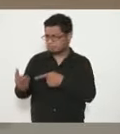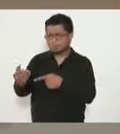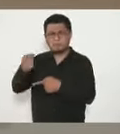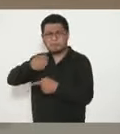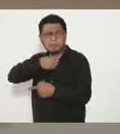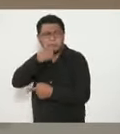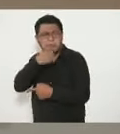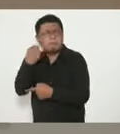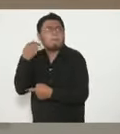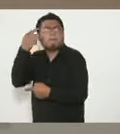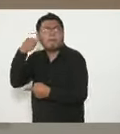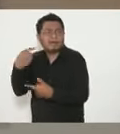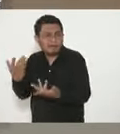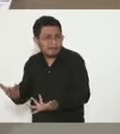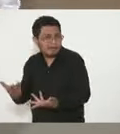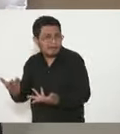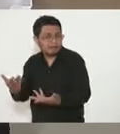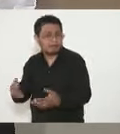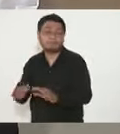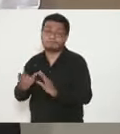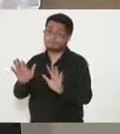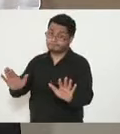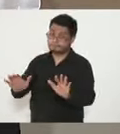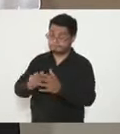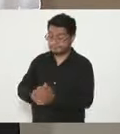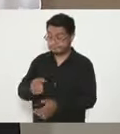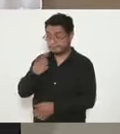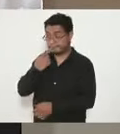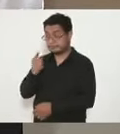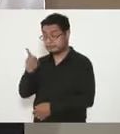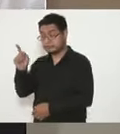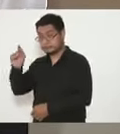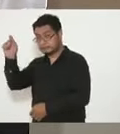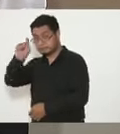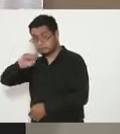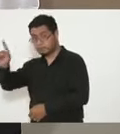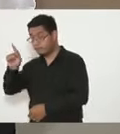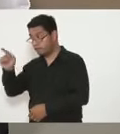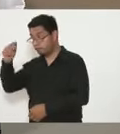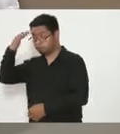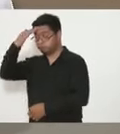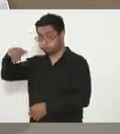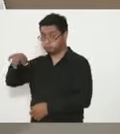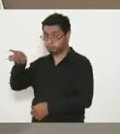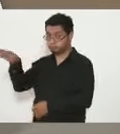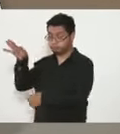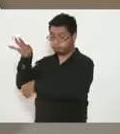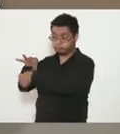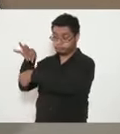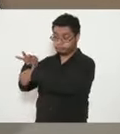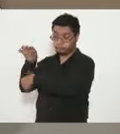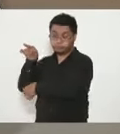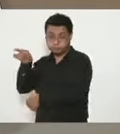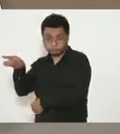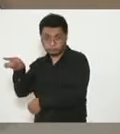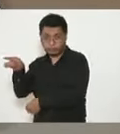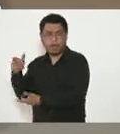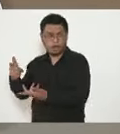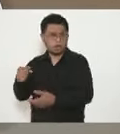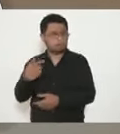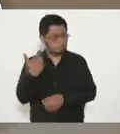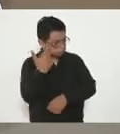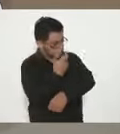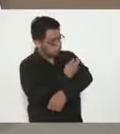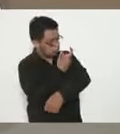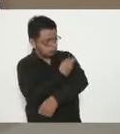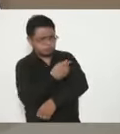mayores? Porque nos dicen los expertos, los especialistas, los médicos, que si vacunamos